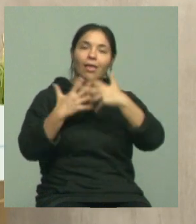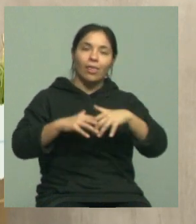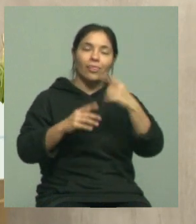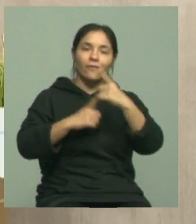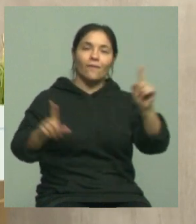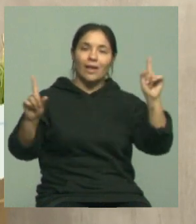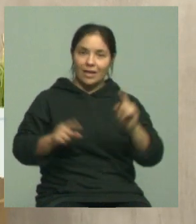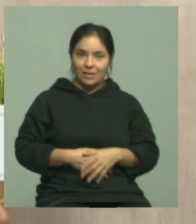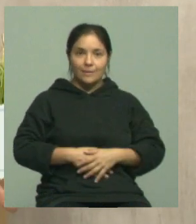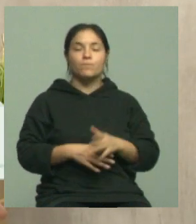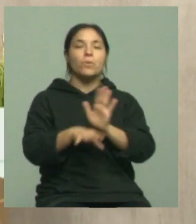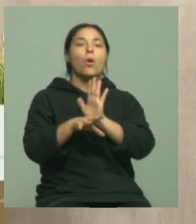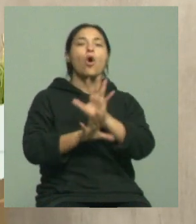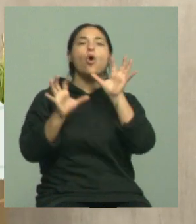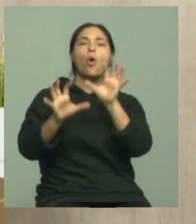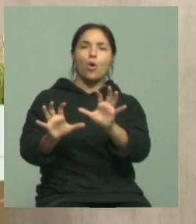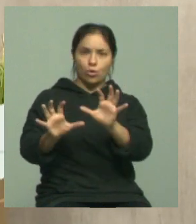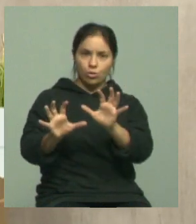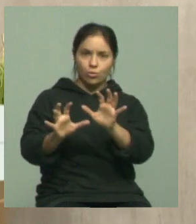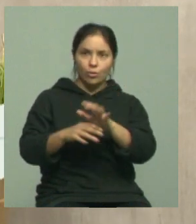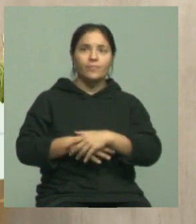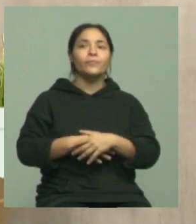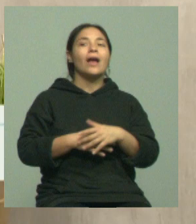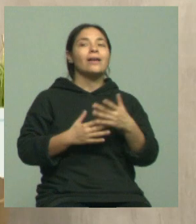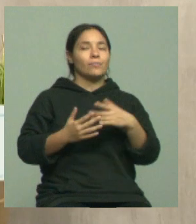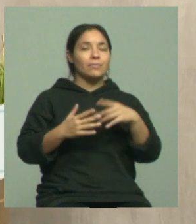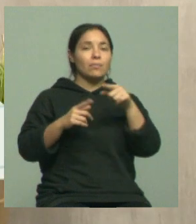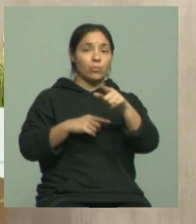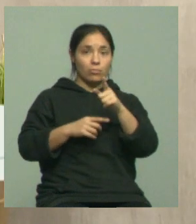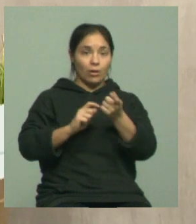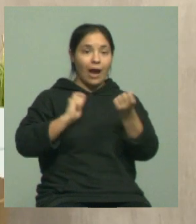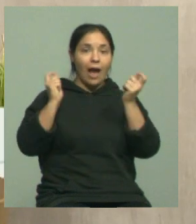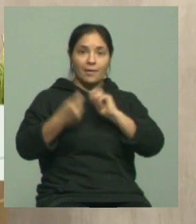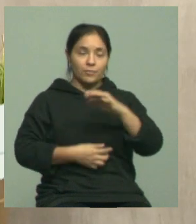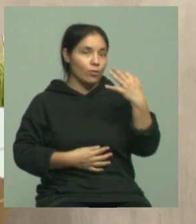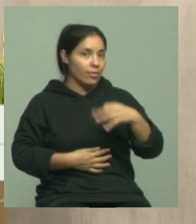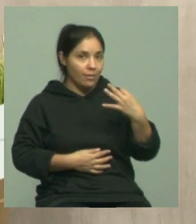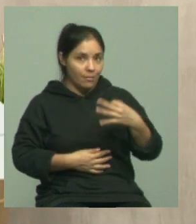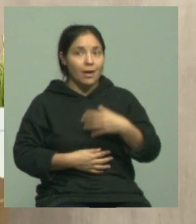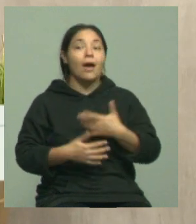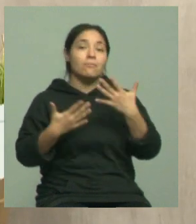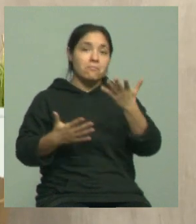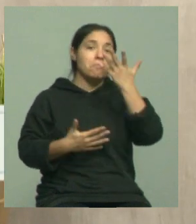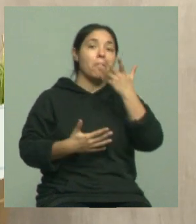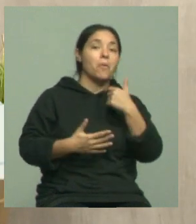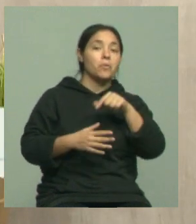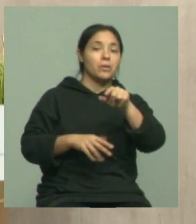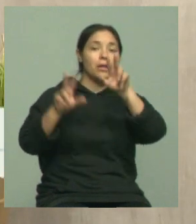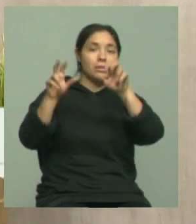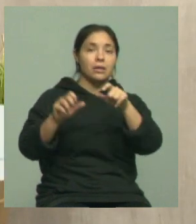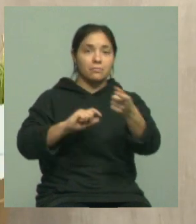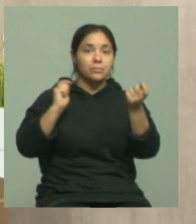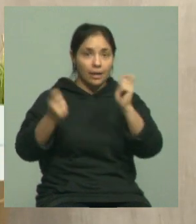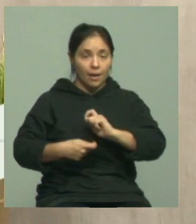odio. Tal cual. Tomémoslo, si se quiere, como un sinónimo, pero es un cambio de paradigma, un cambio de postura y por eso me gusta reivindicar esta forma